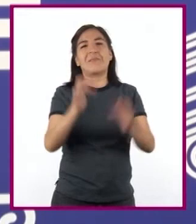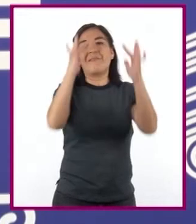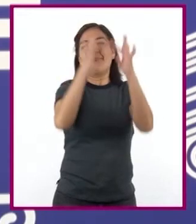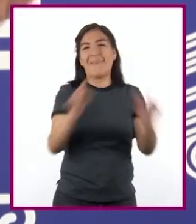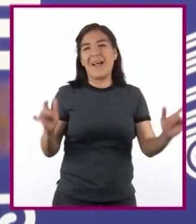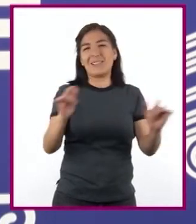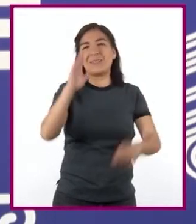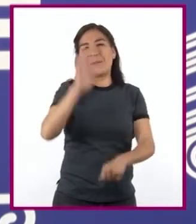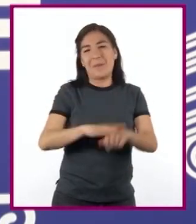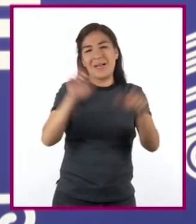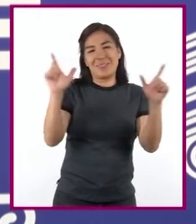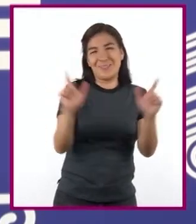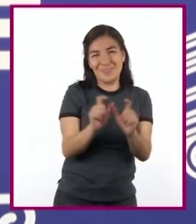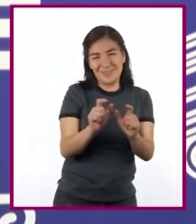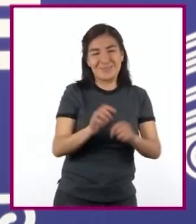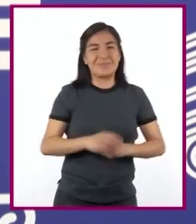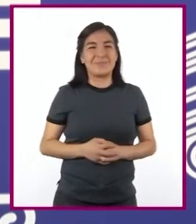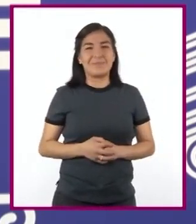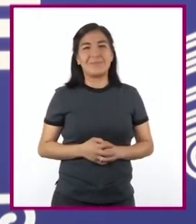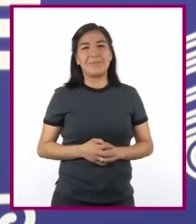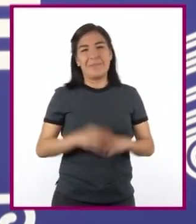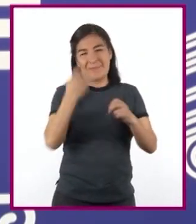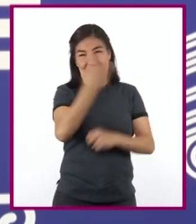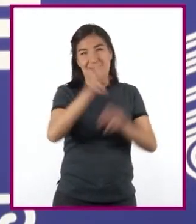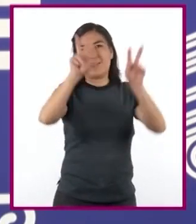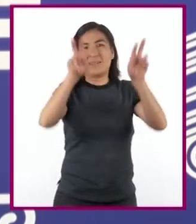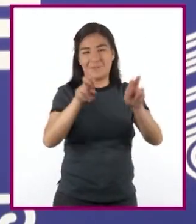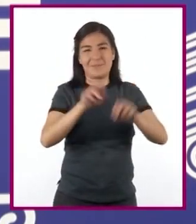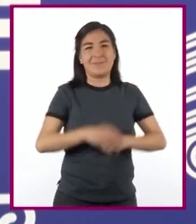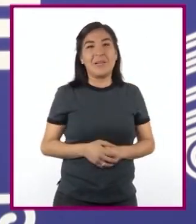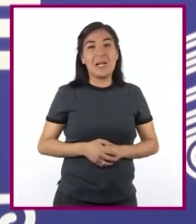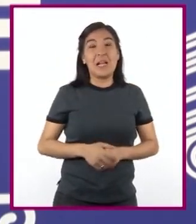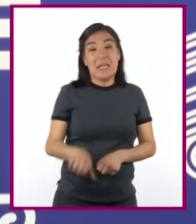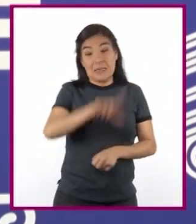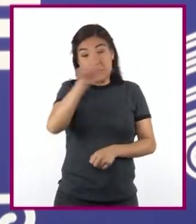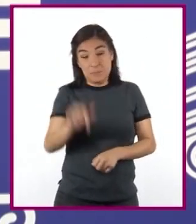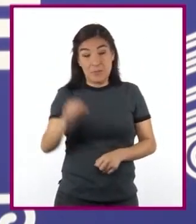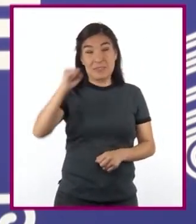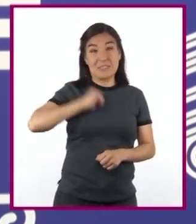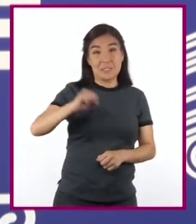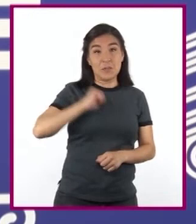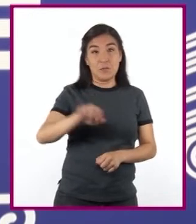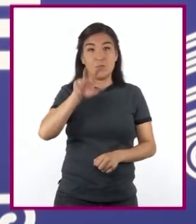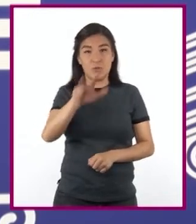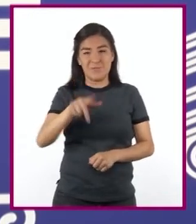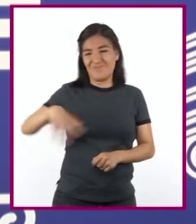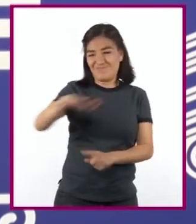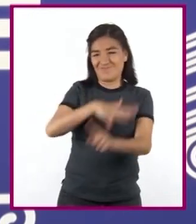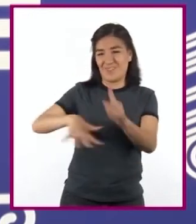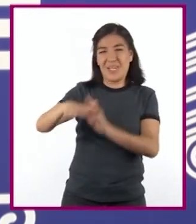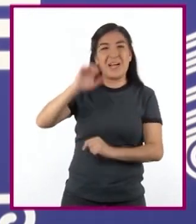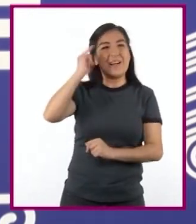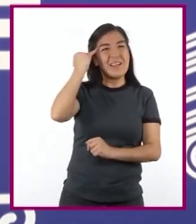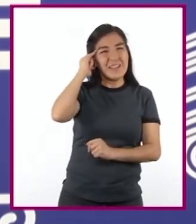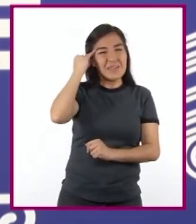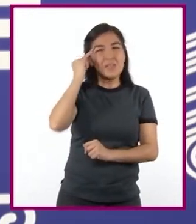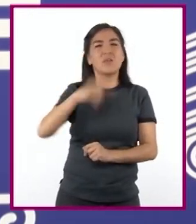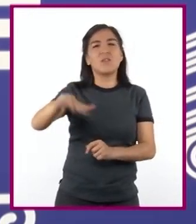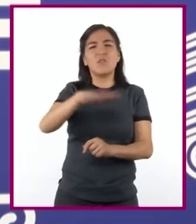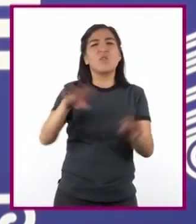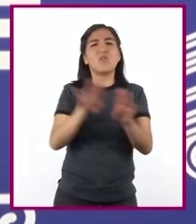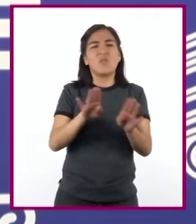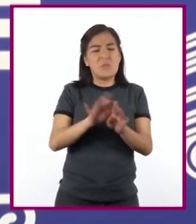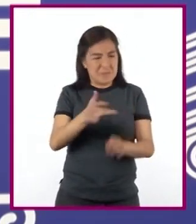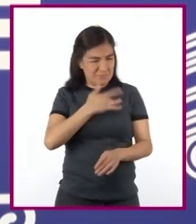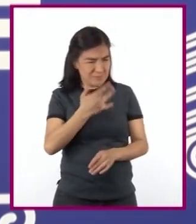Chiquita. Para finales del siglo XVIII, en los criollos se había despertado el